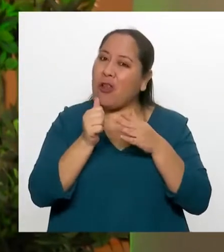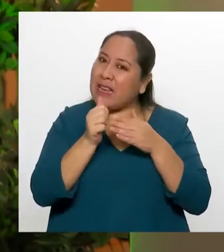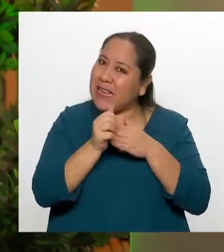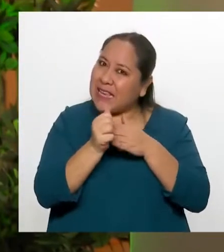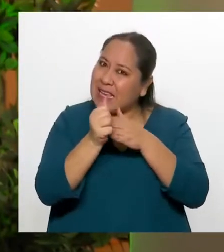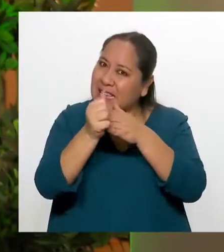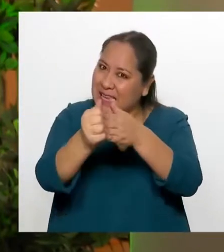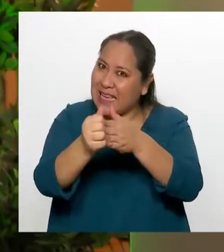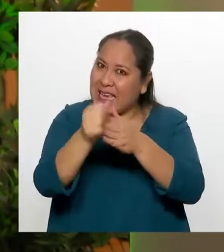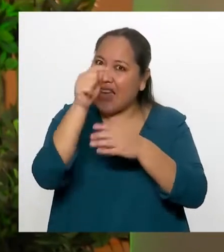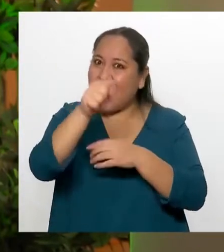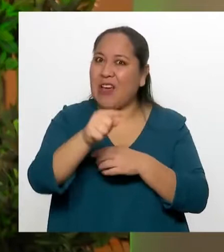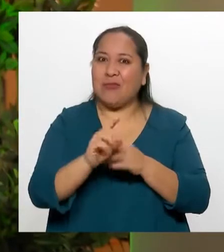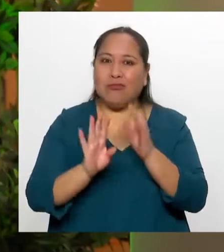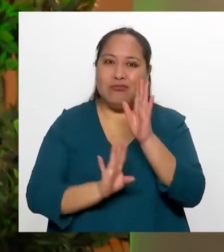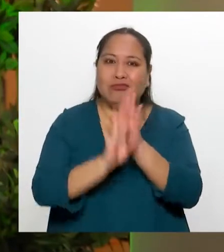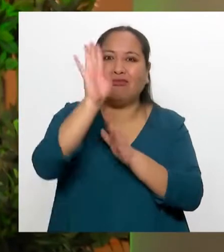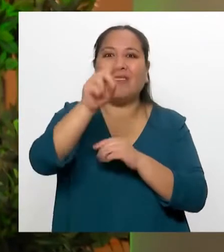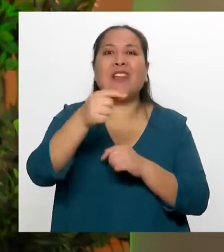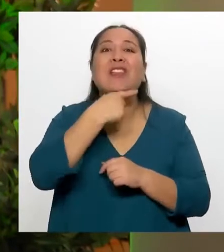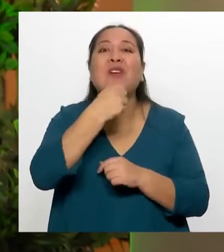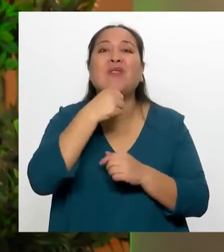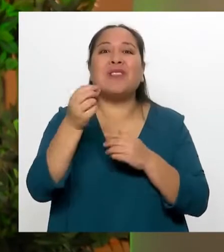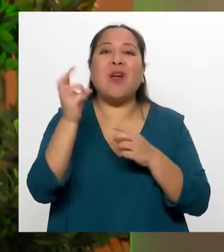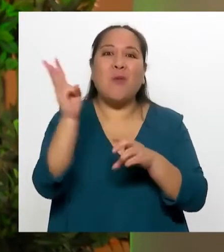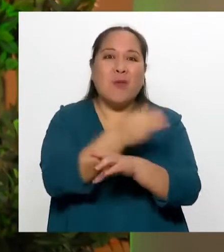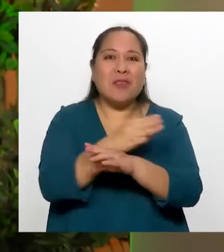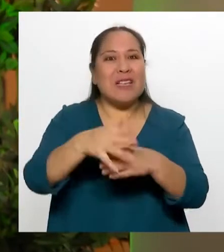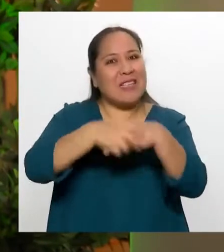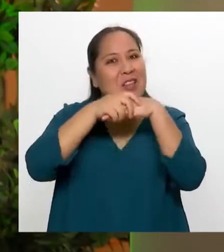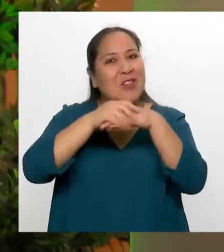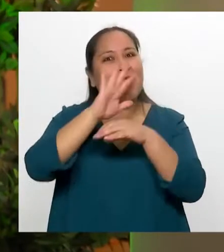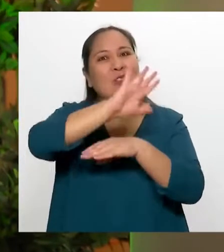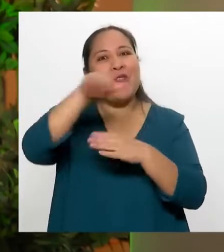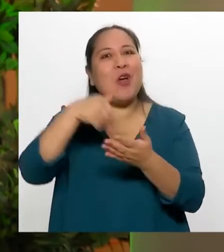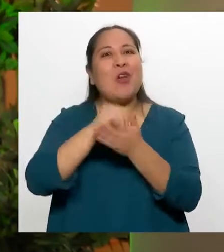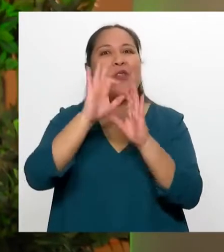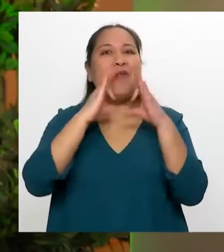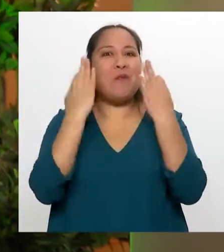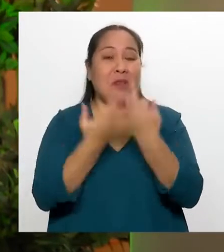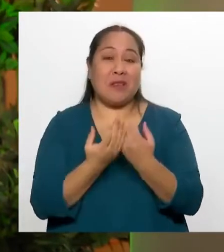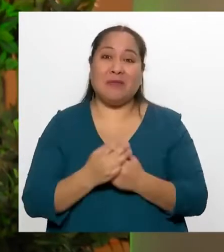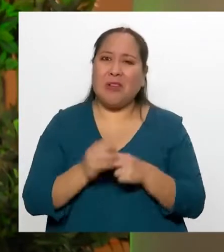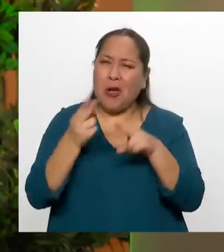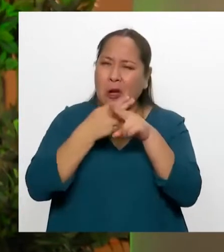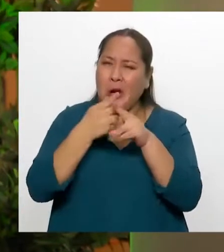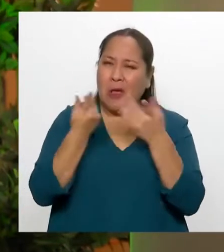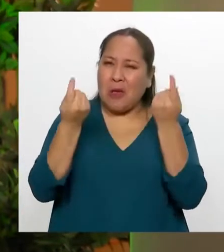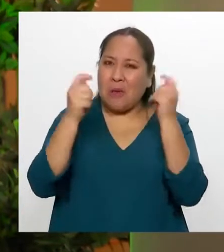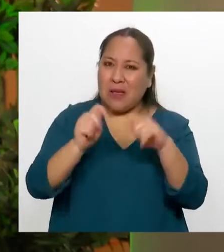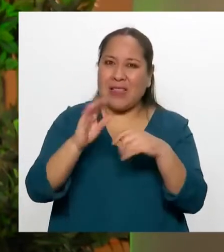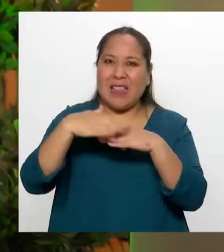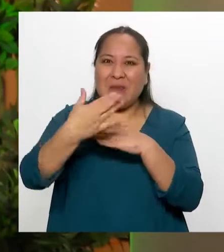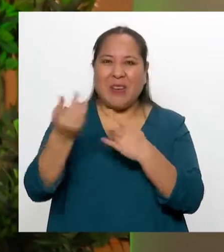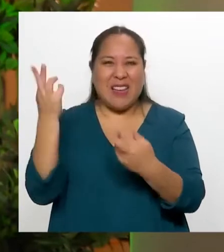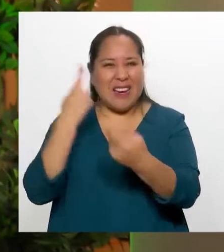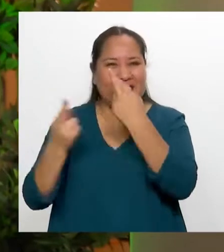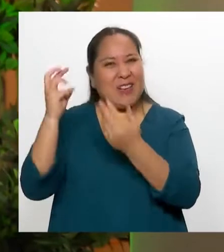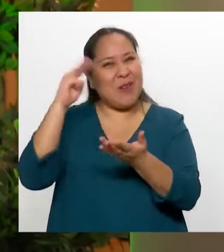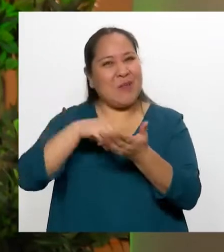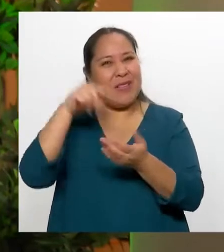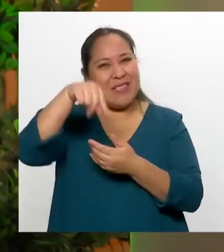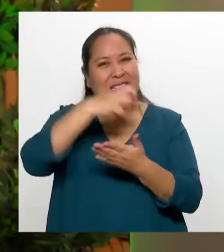para sobresalir en lo que te gusta, la música. Saludos para toda tu familia. Bueno, y vamos a una pequeña pausa y